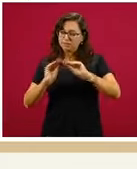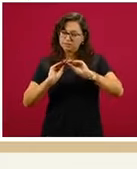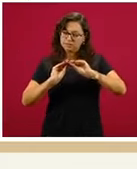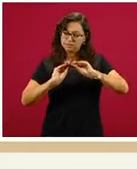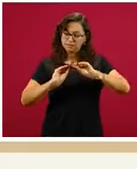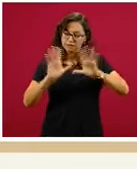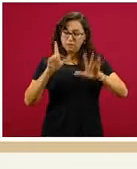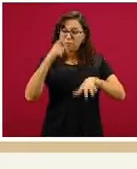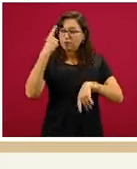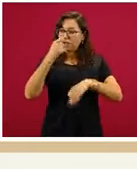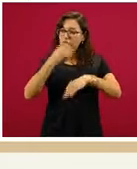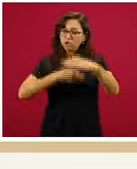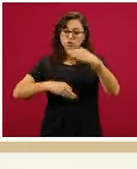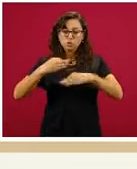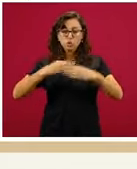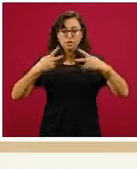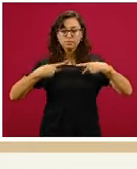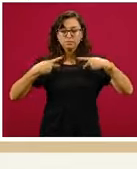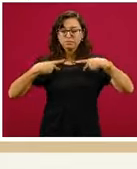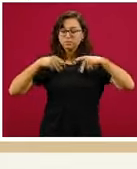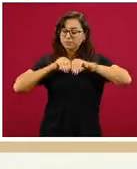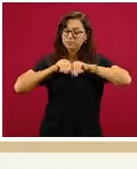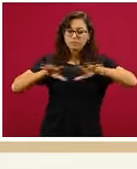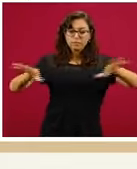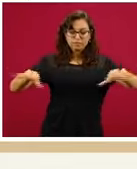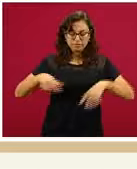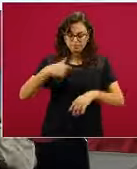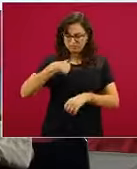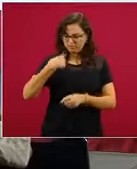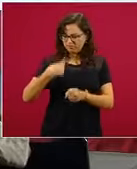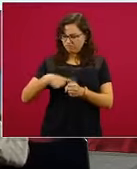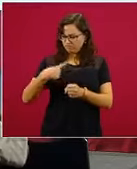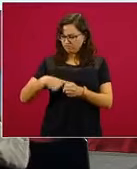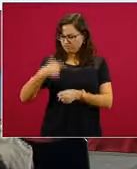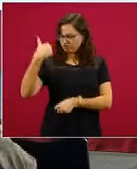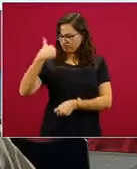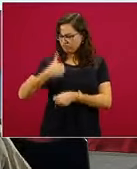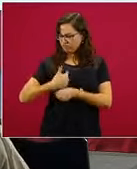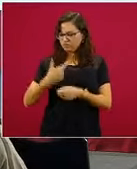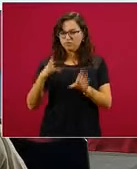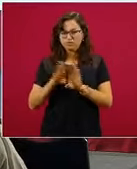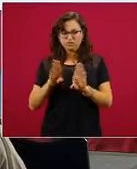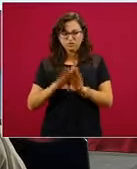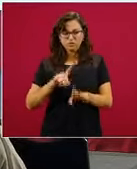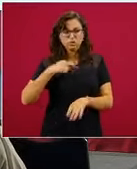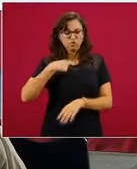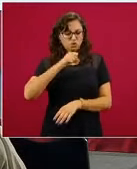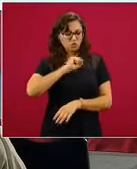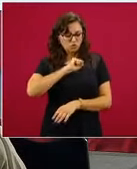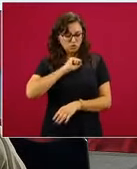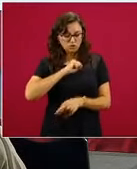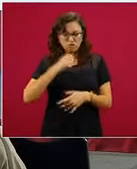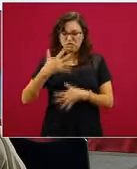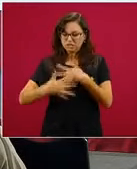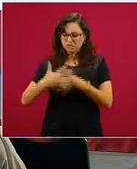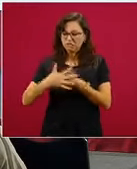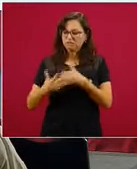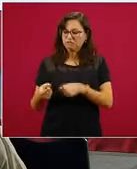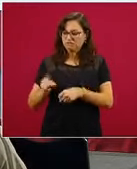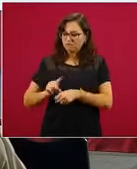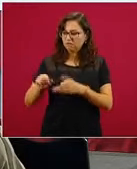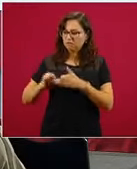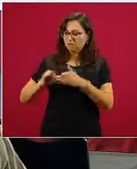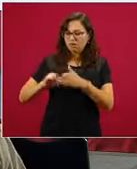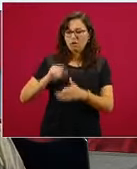hay tuberculosis. ¿Cómo voy a pensar que tengo tuberculosis? Bueno, si tengo tos con flemas de más de 15 días de evolución, voy a buscar esta